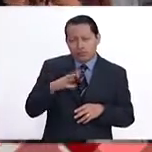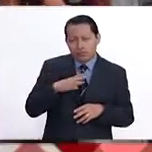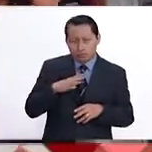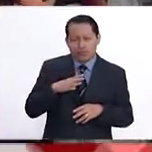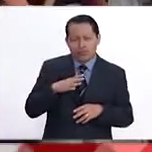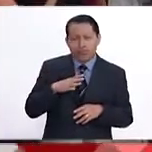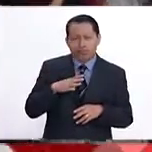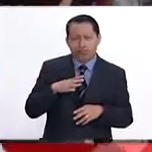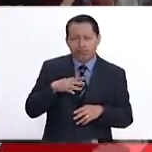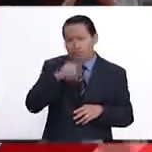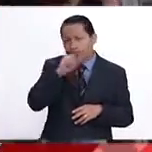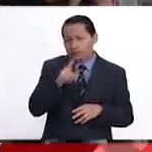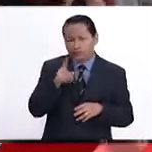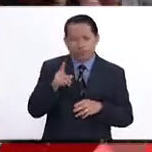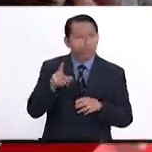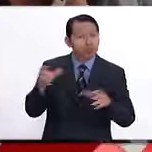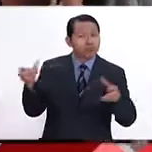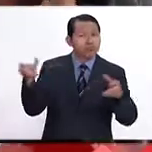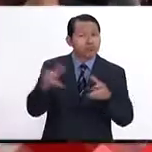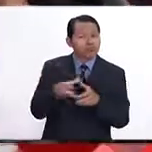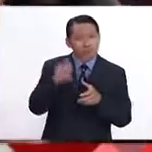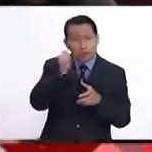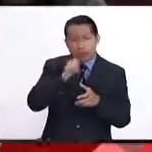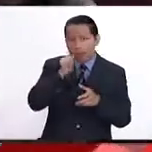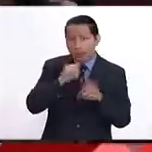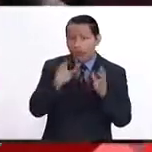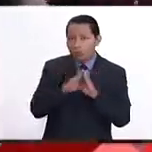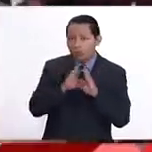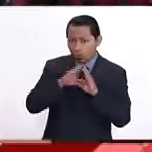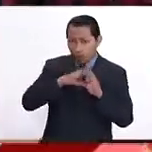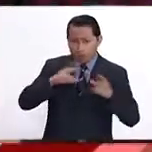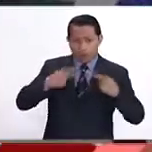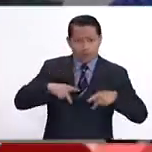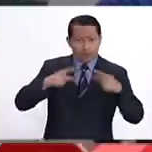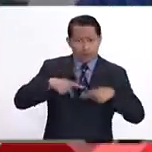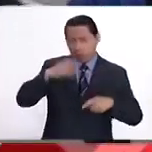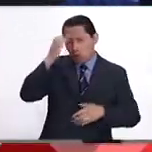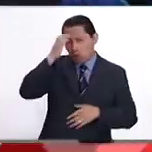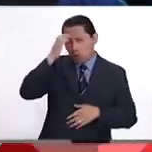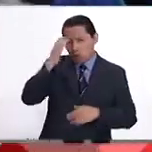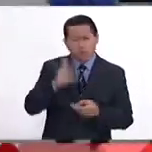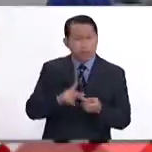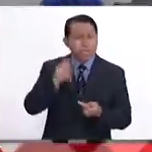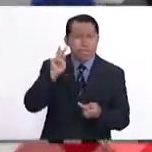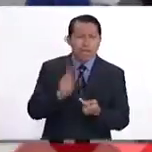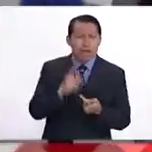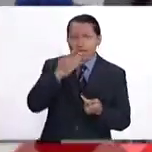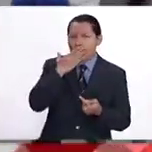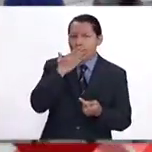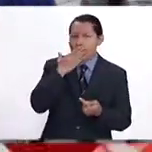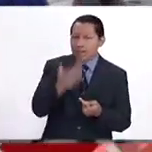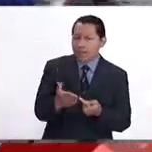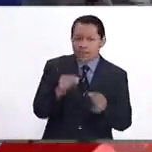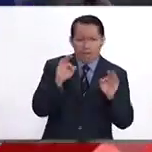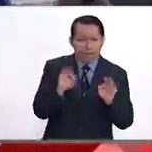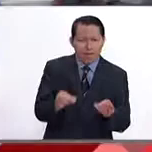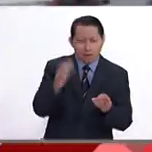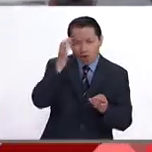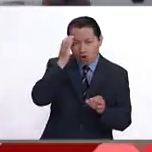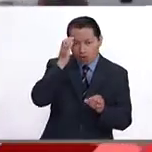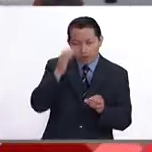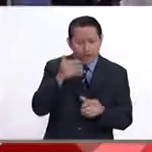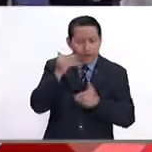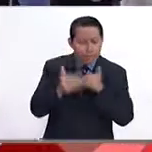estado integrado siempre. Son gente que conoce perfectamente bien